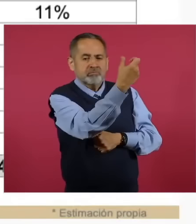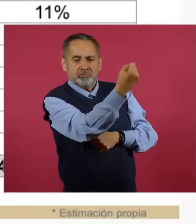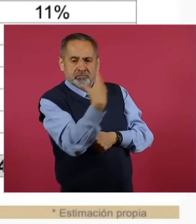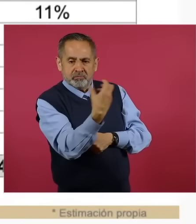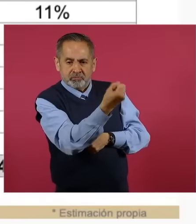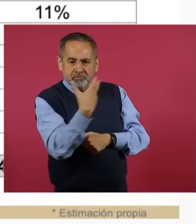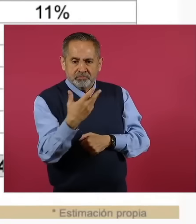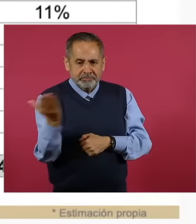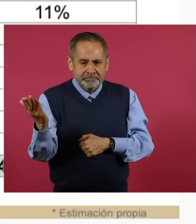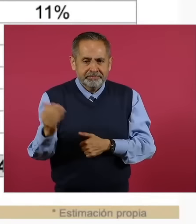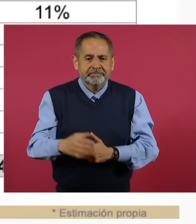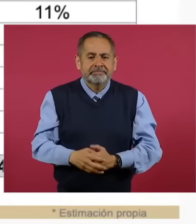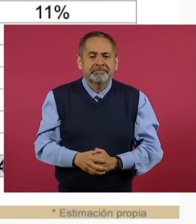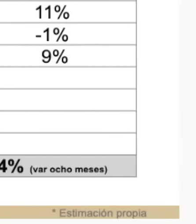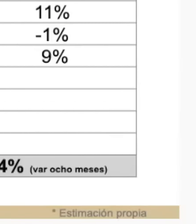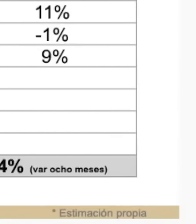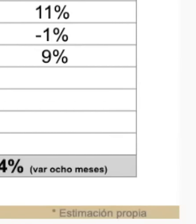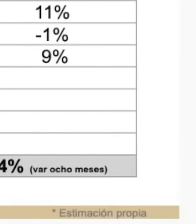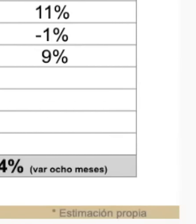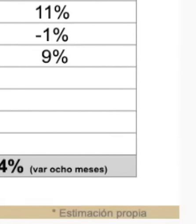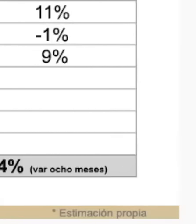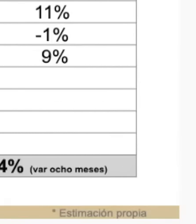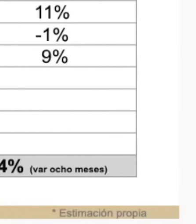récord también.